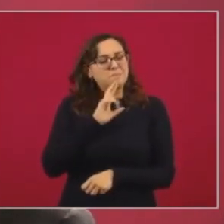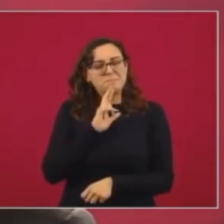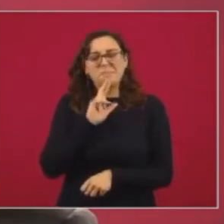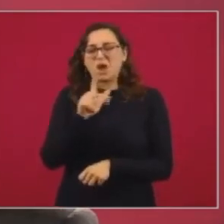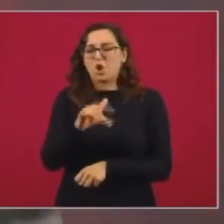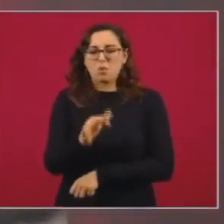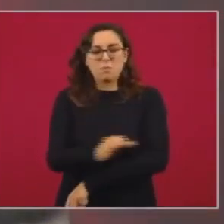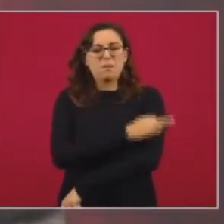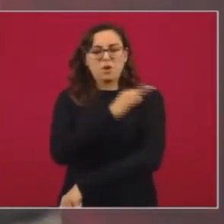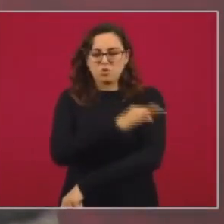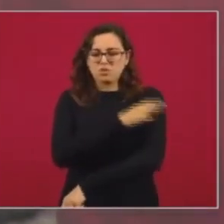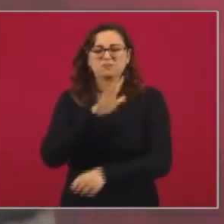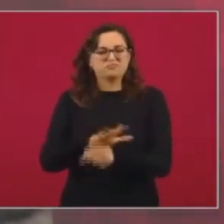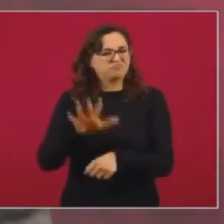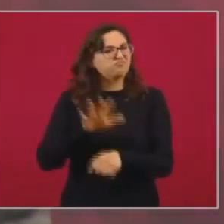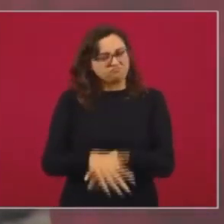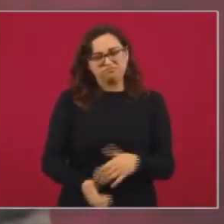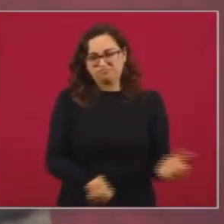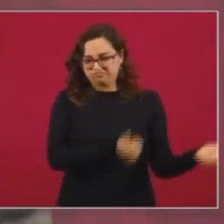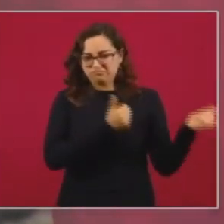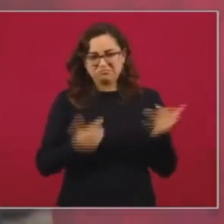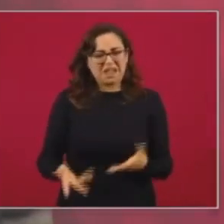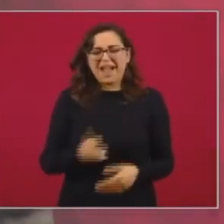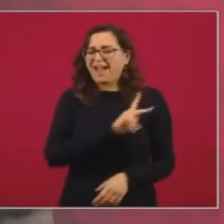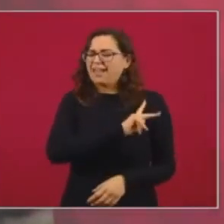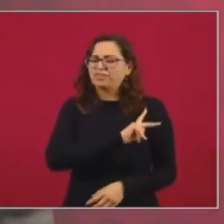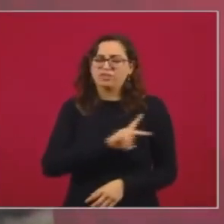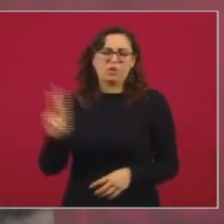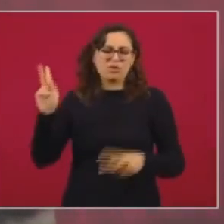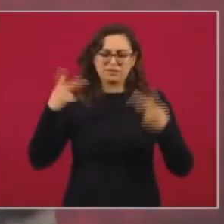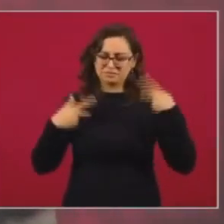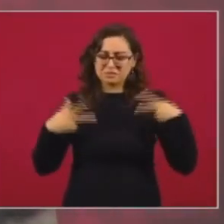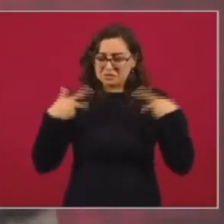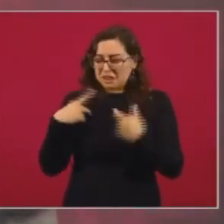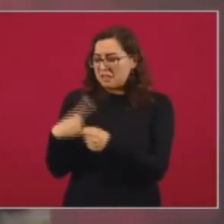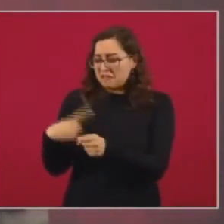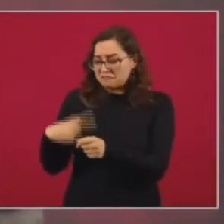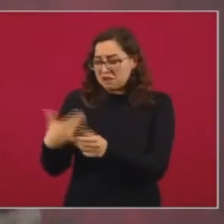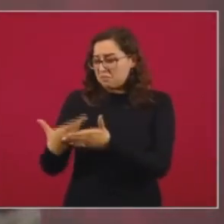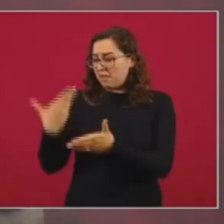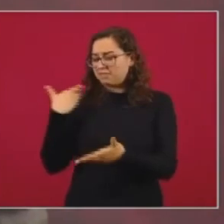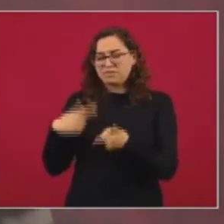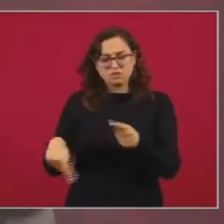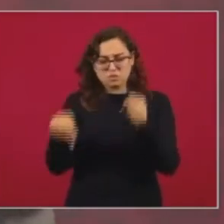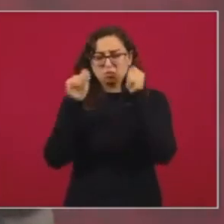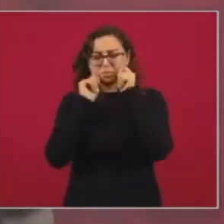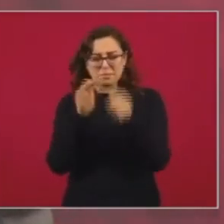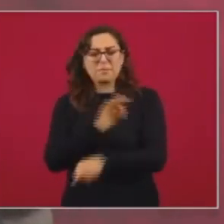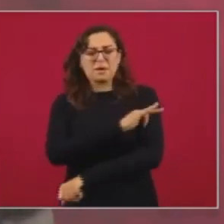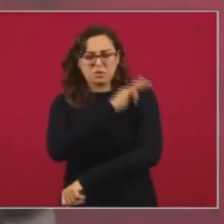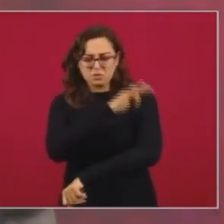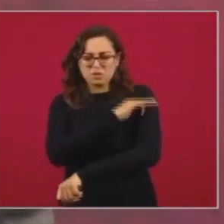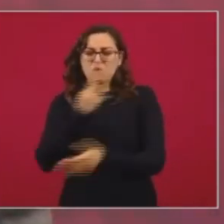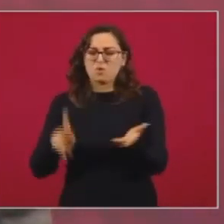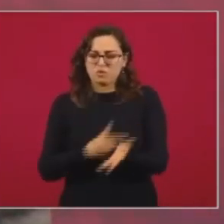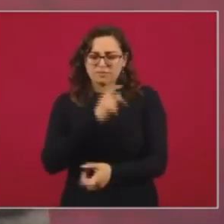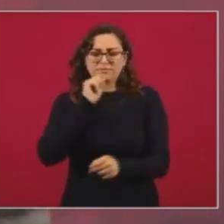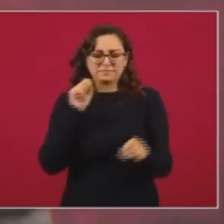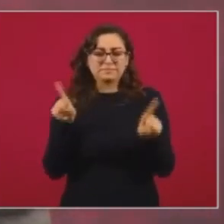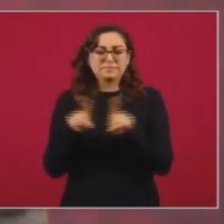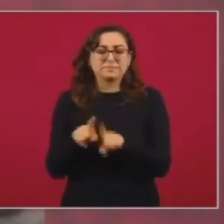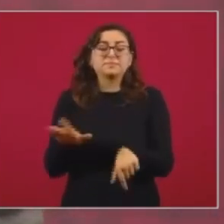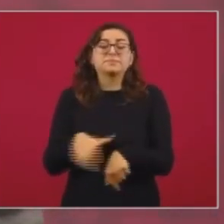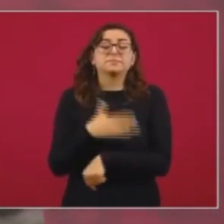vacuna para también cubrir a las personas que han sido expuestas a COVID-19. ¿Por qué razón? Porque